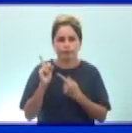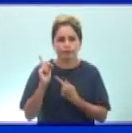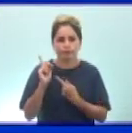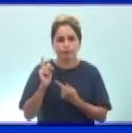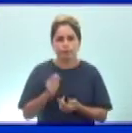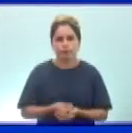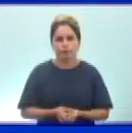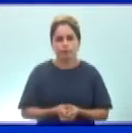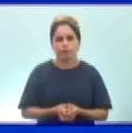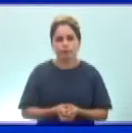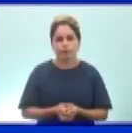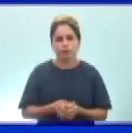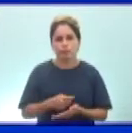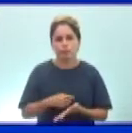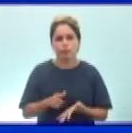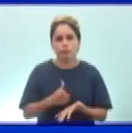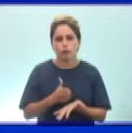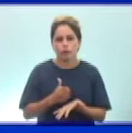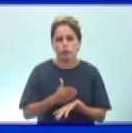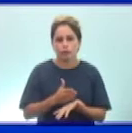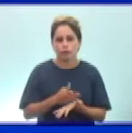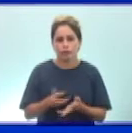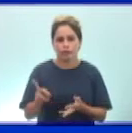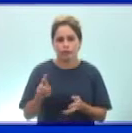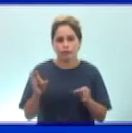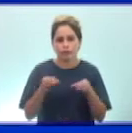en su cuaderno para que le quede como resumen.